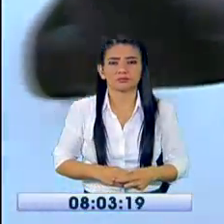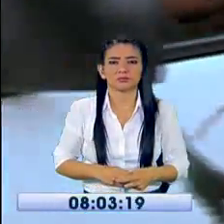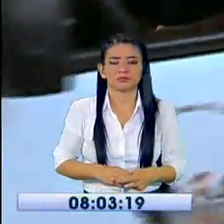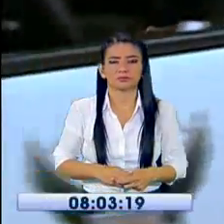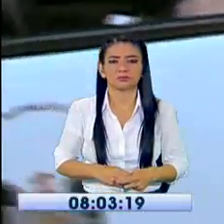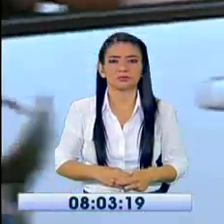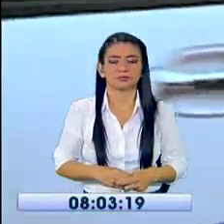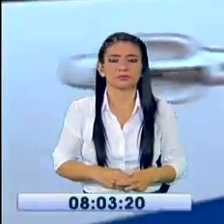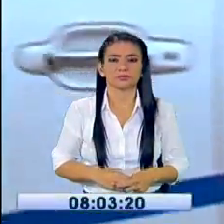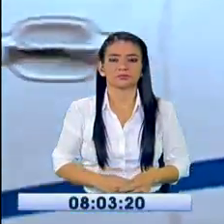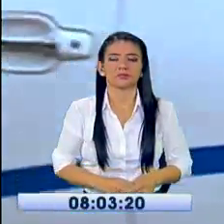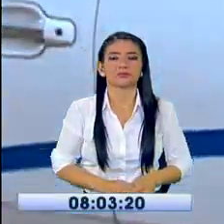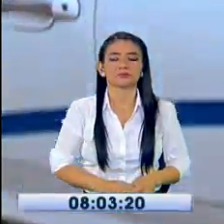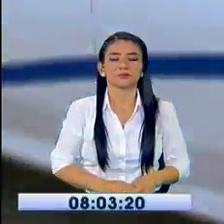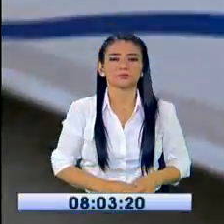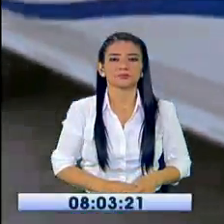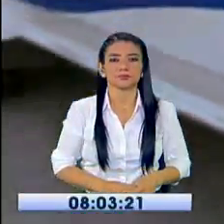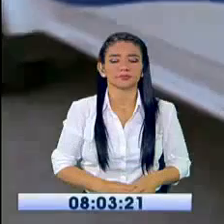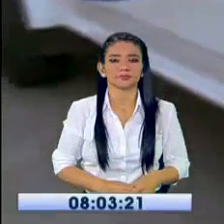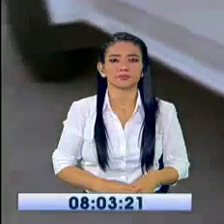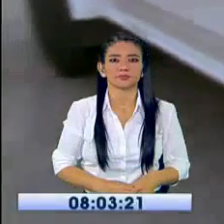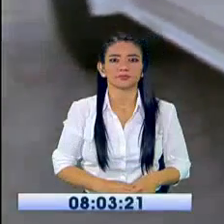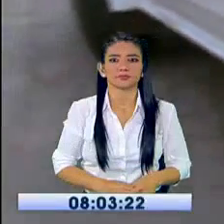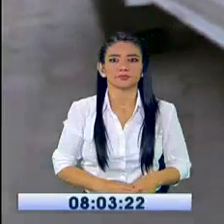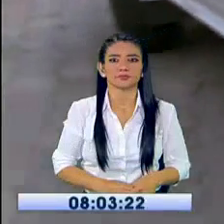En Quito informó Iván Casamen.